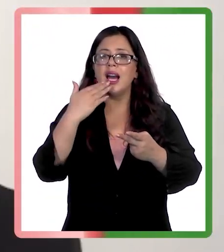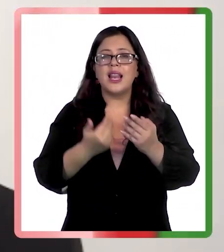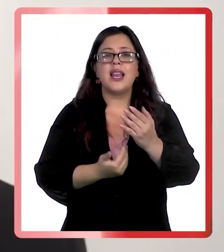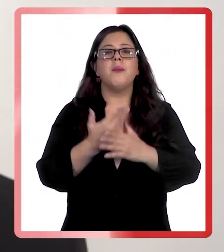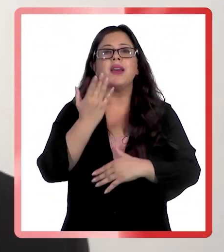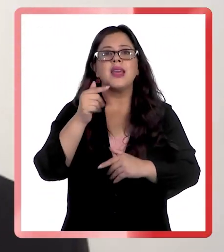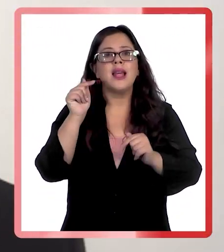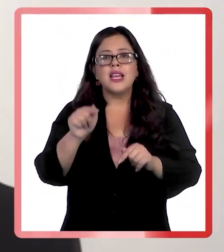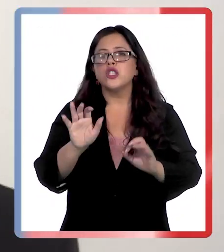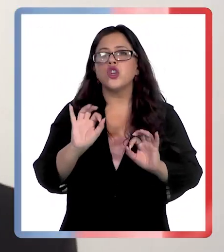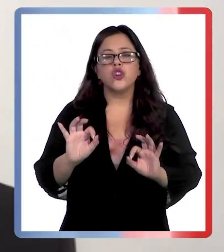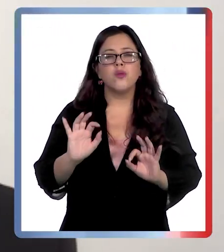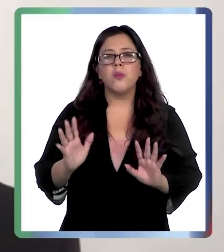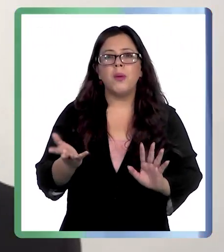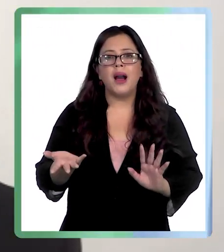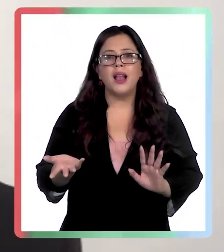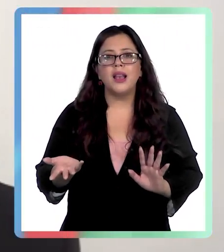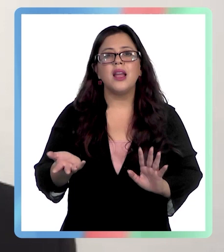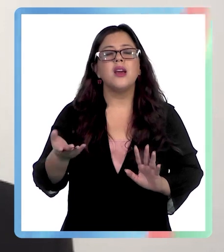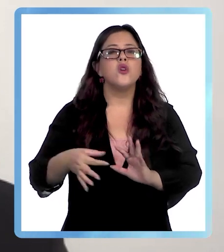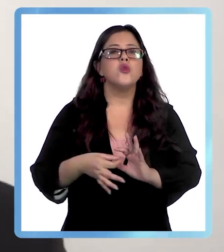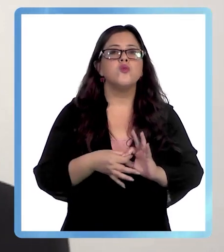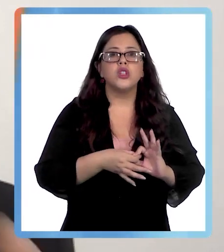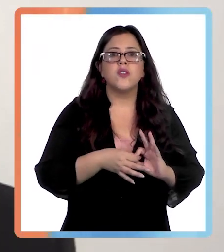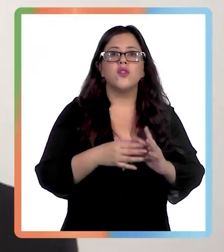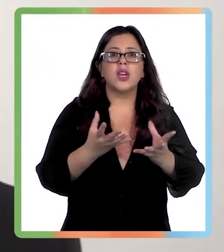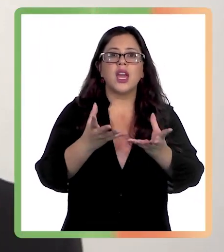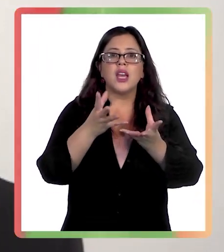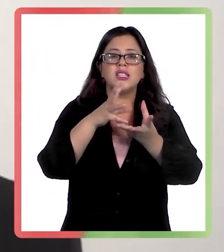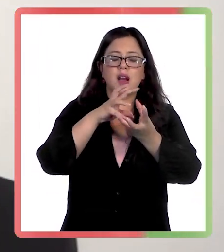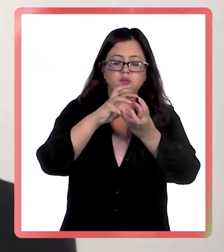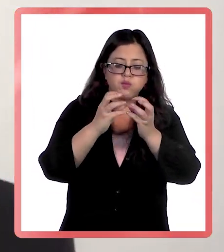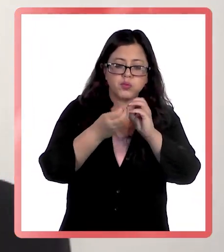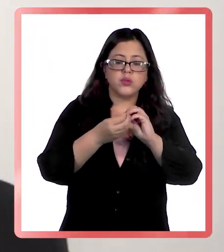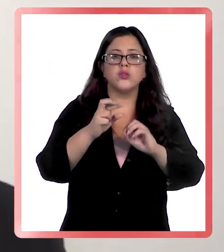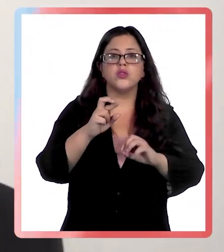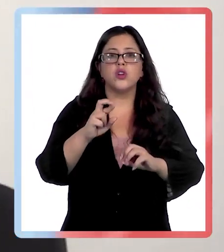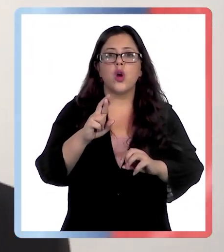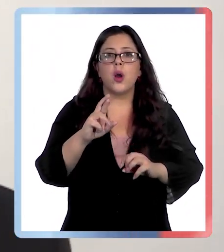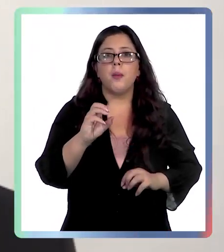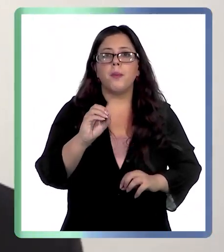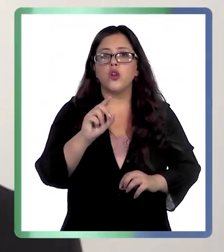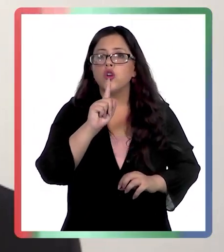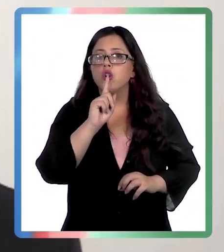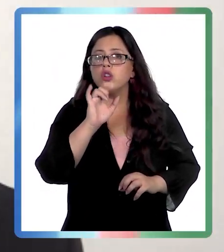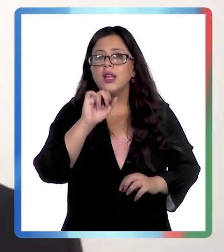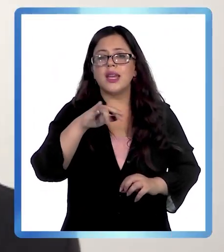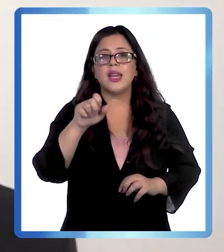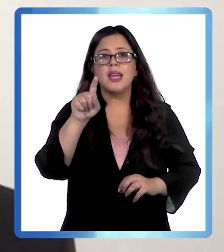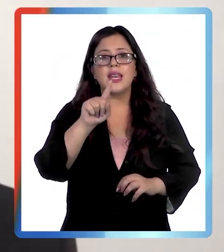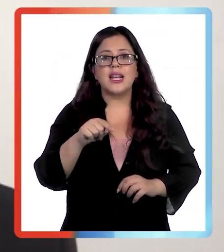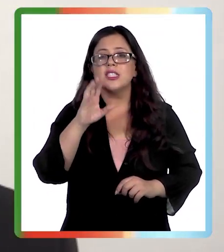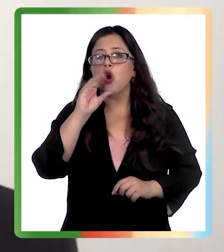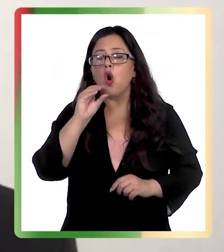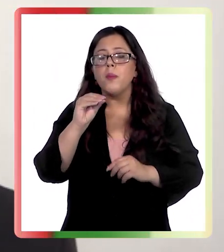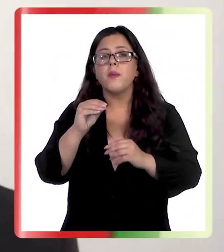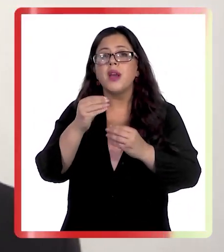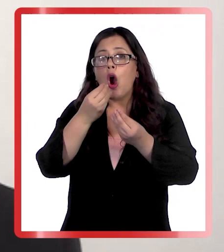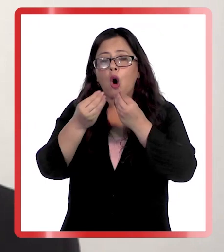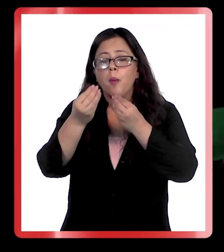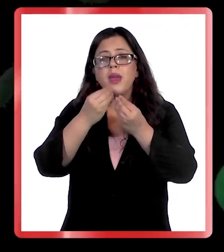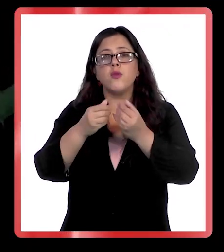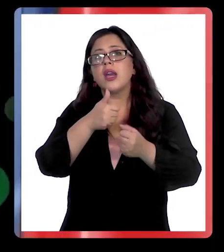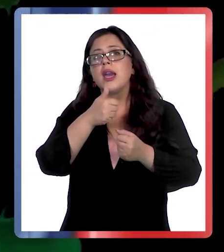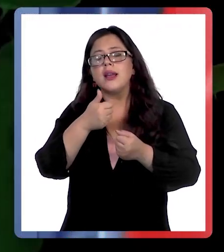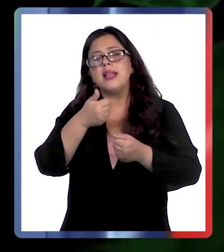alento matutino que eso es super normal por la degradación de proteínas de todo lo que comimos la noche anterior eso es s normal